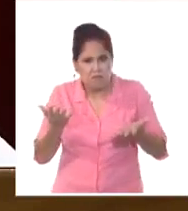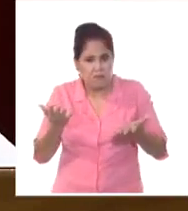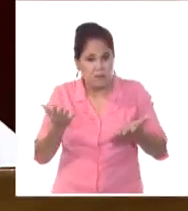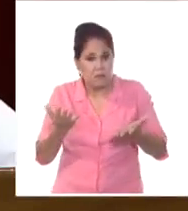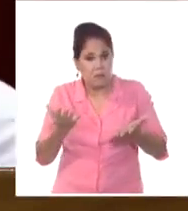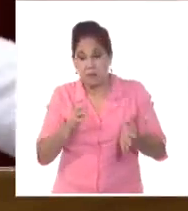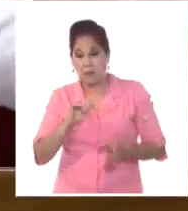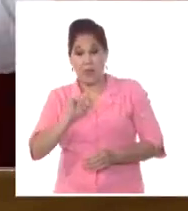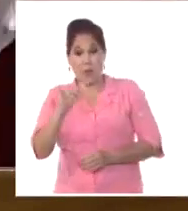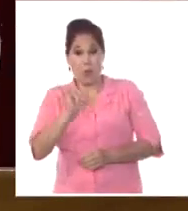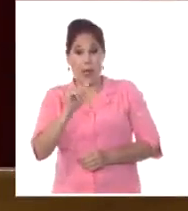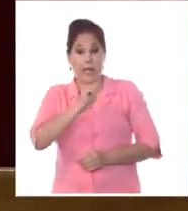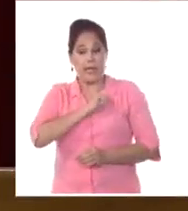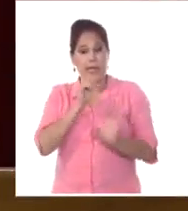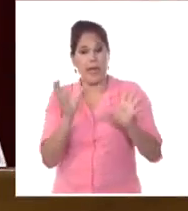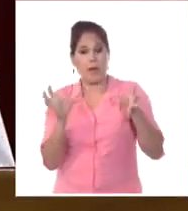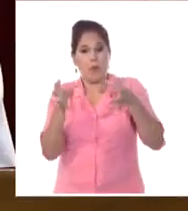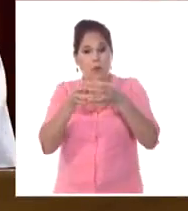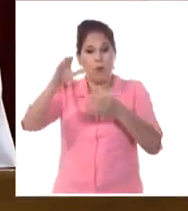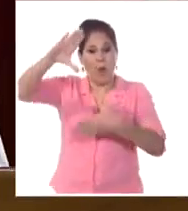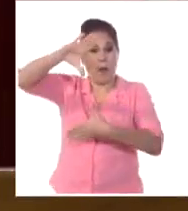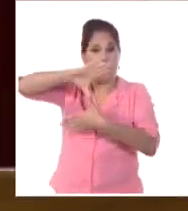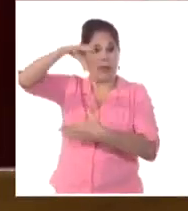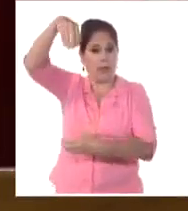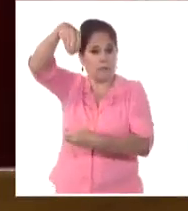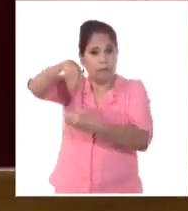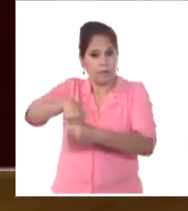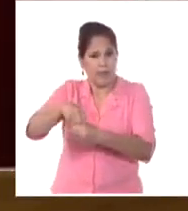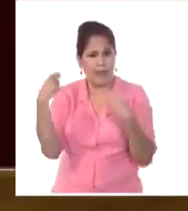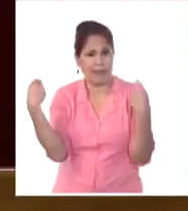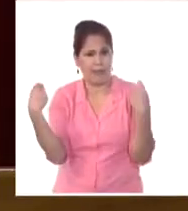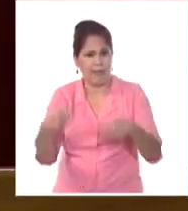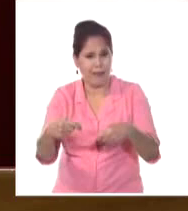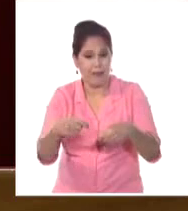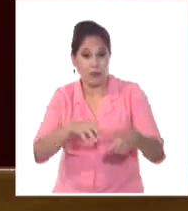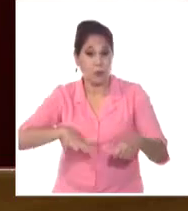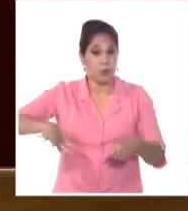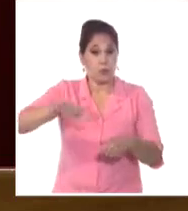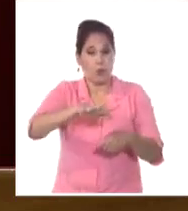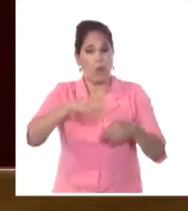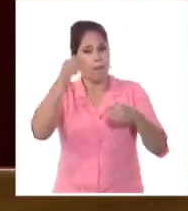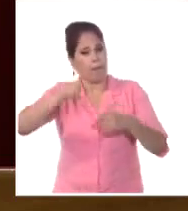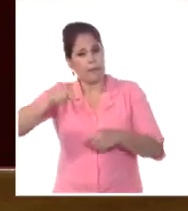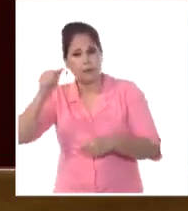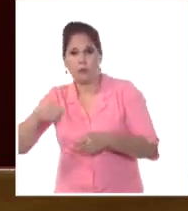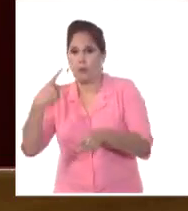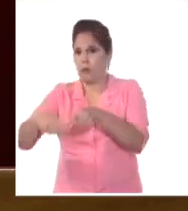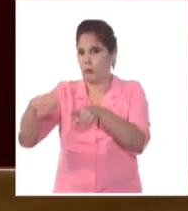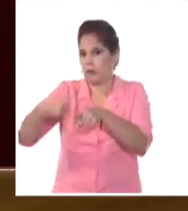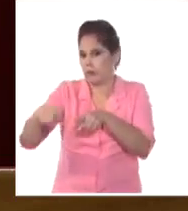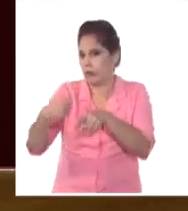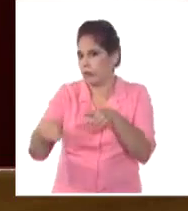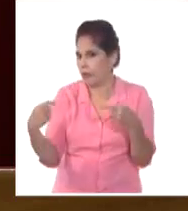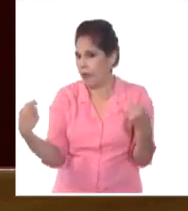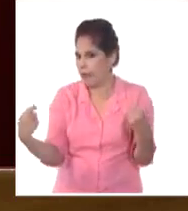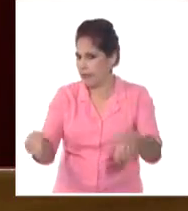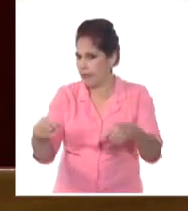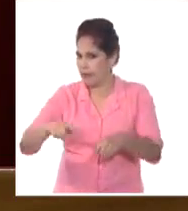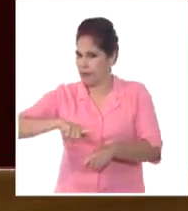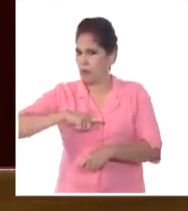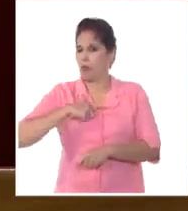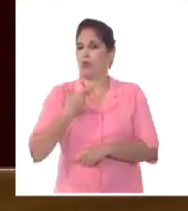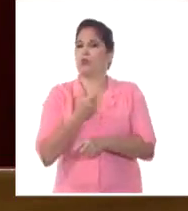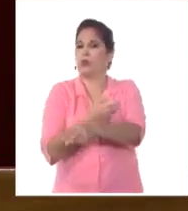se trataba de buscar una integración americana y que todo el potencial humano de recursos, de cultura